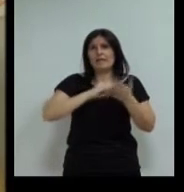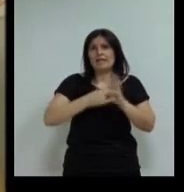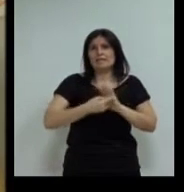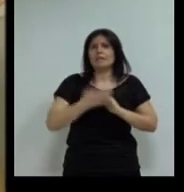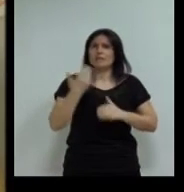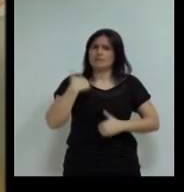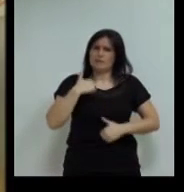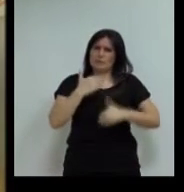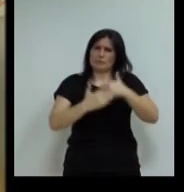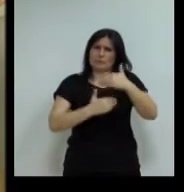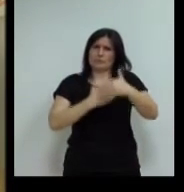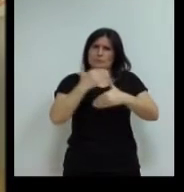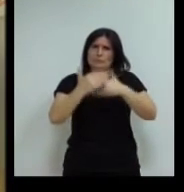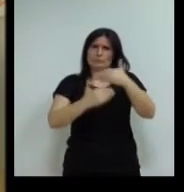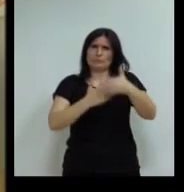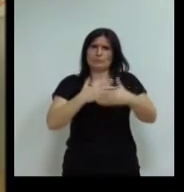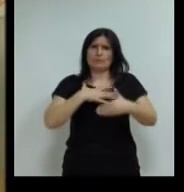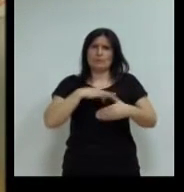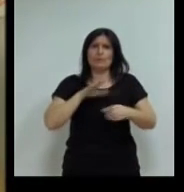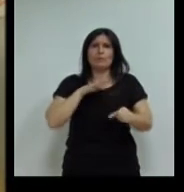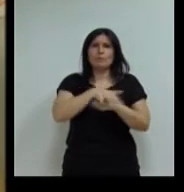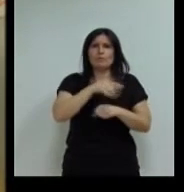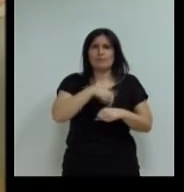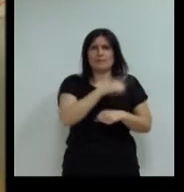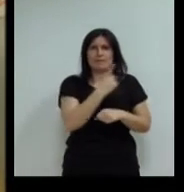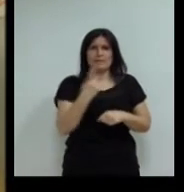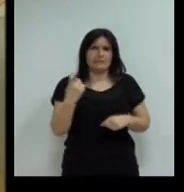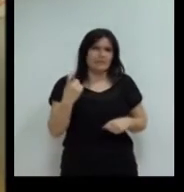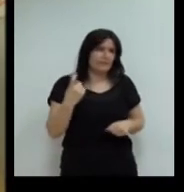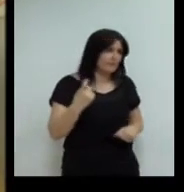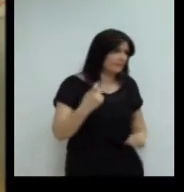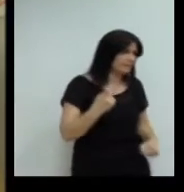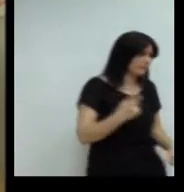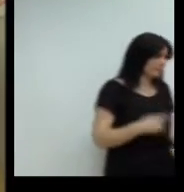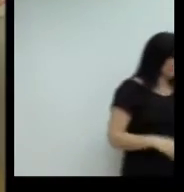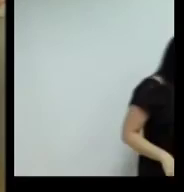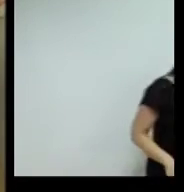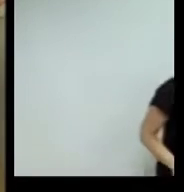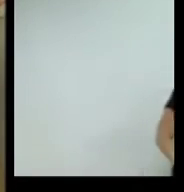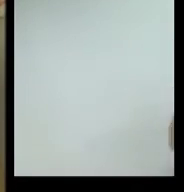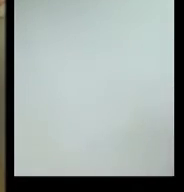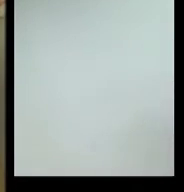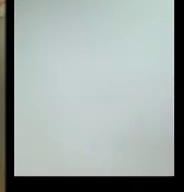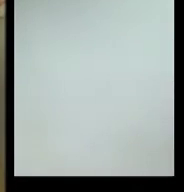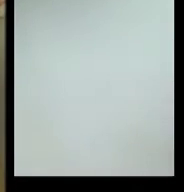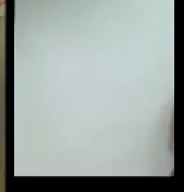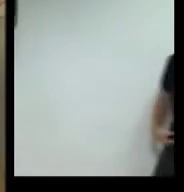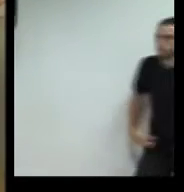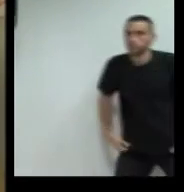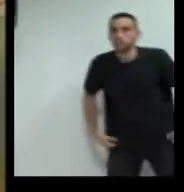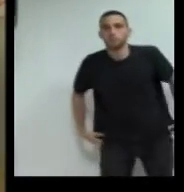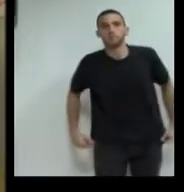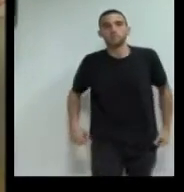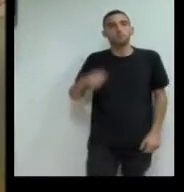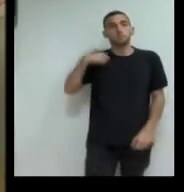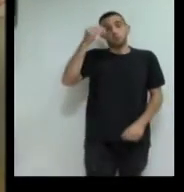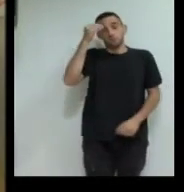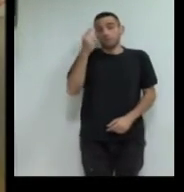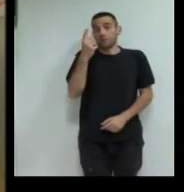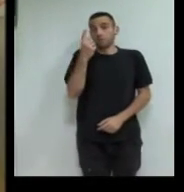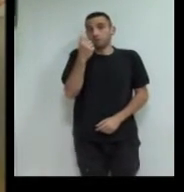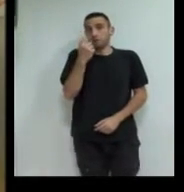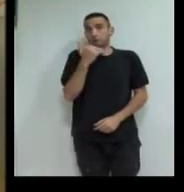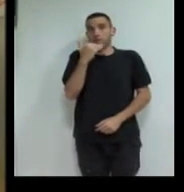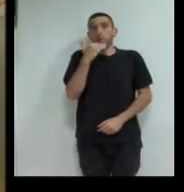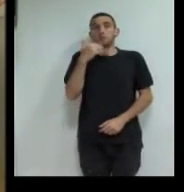avances suficientes como para cubrir esta necesidad y yo creo que solamente falta ya un poquito de empuje. O sea, yo creo que esto es lo más complicado que llegar a la Luna, y a la Luna se